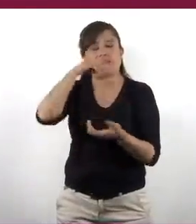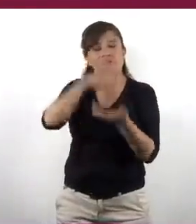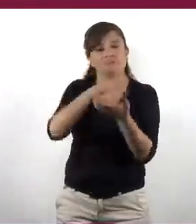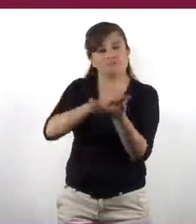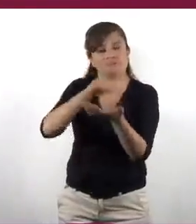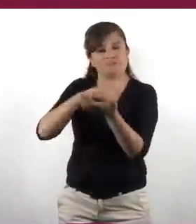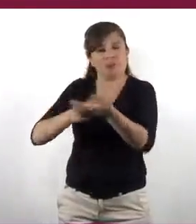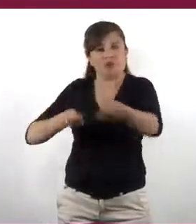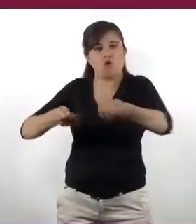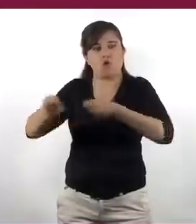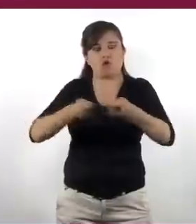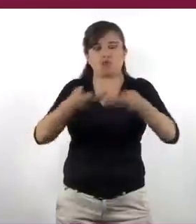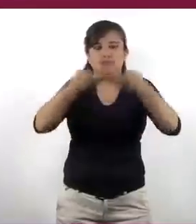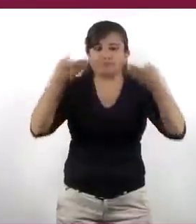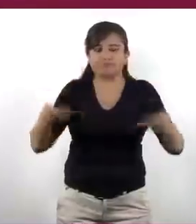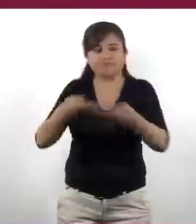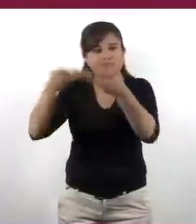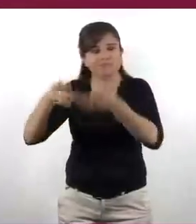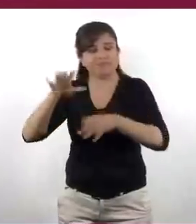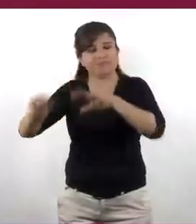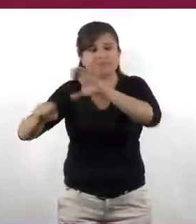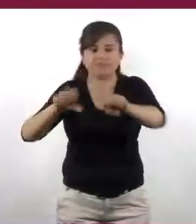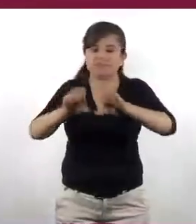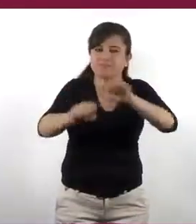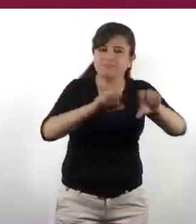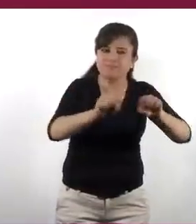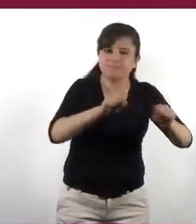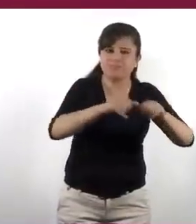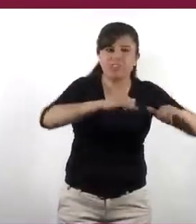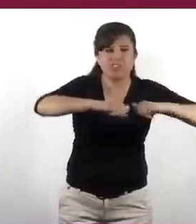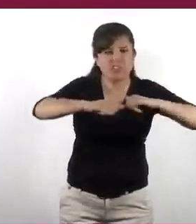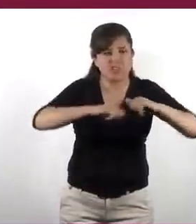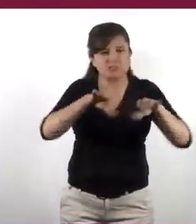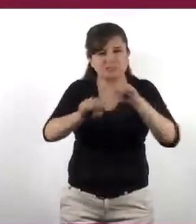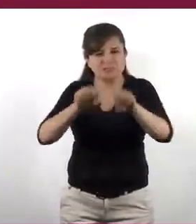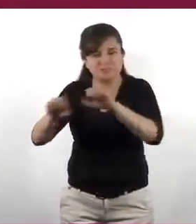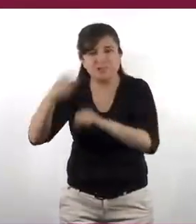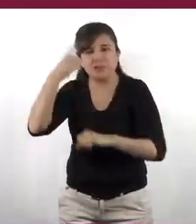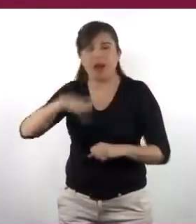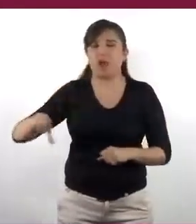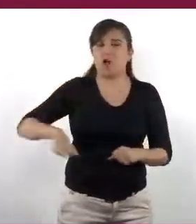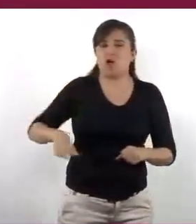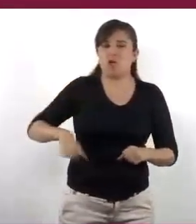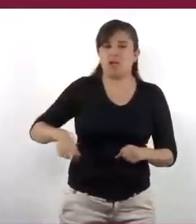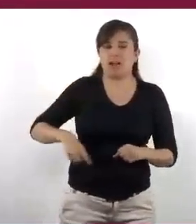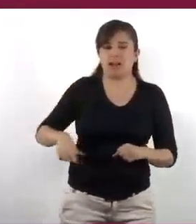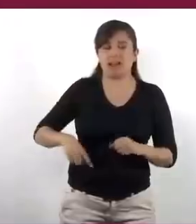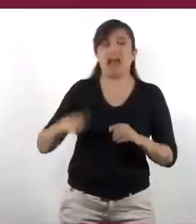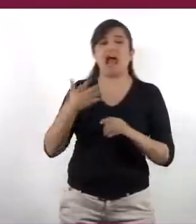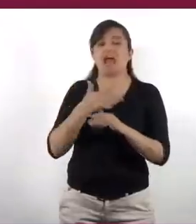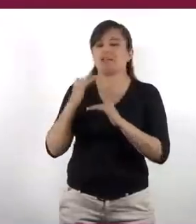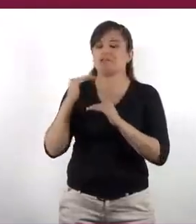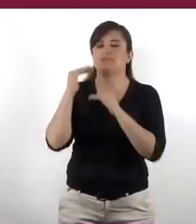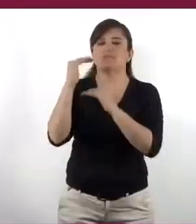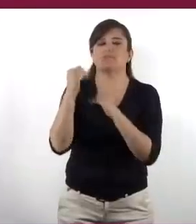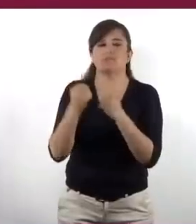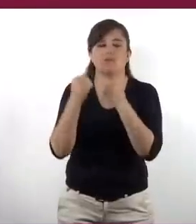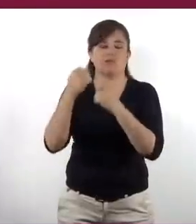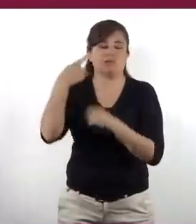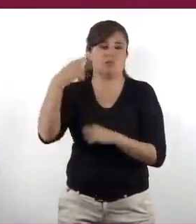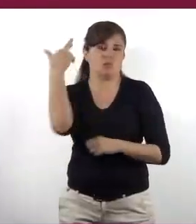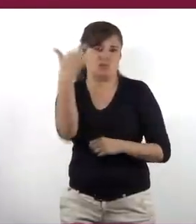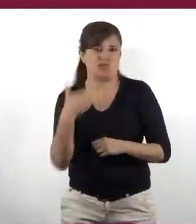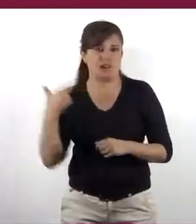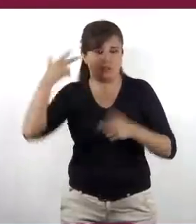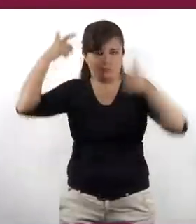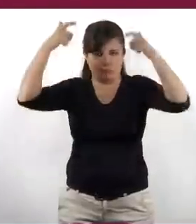de un control territorial con autoridades locales, que fueron los intendentes o gobernadores, que limitaron el poder del virrey.